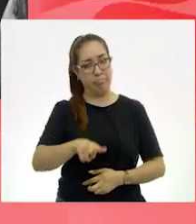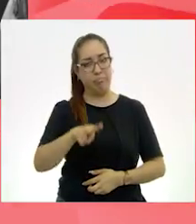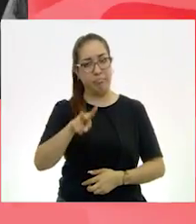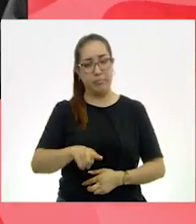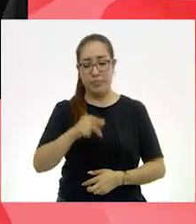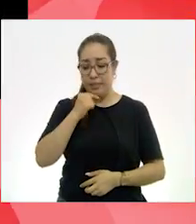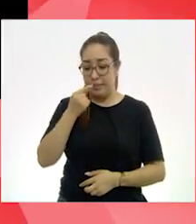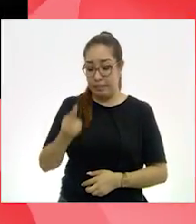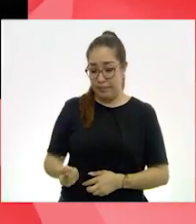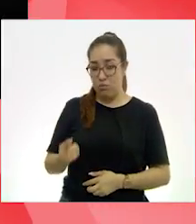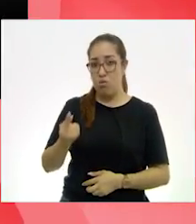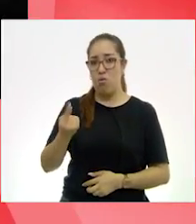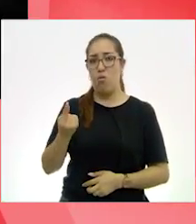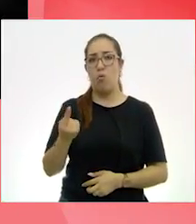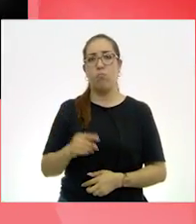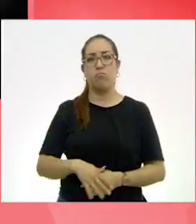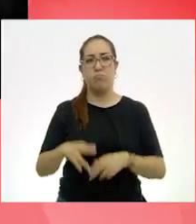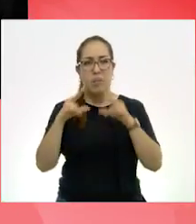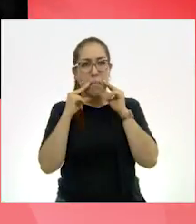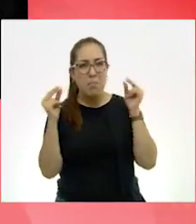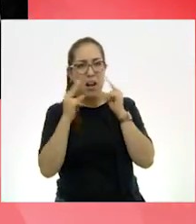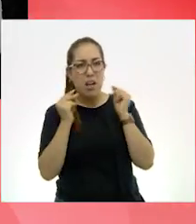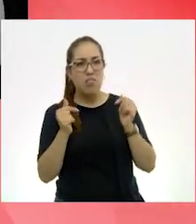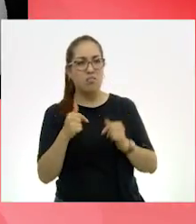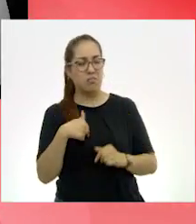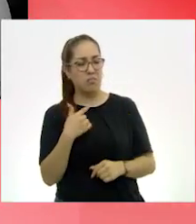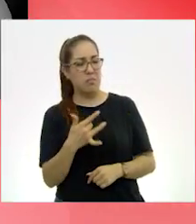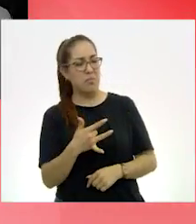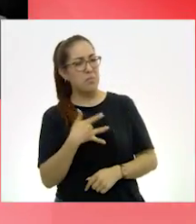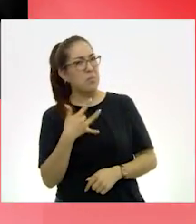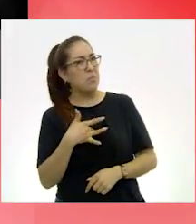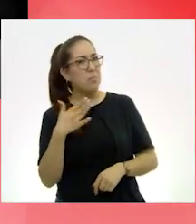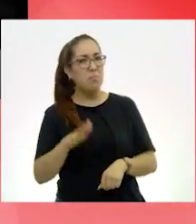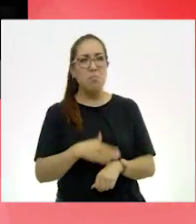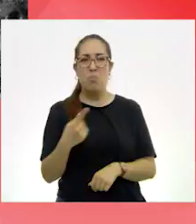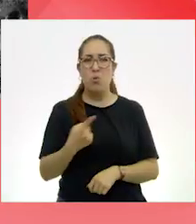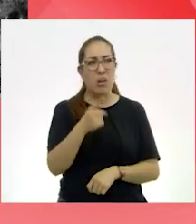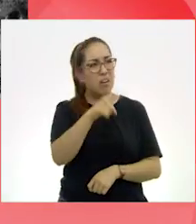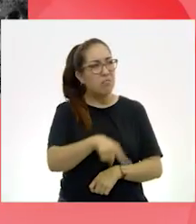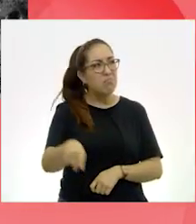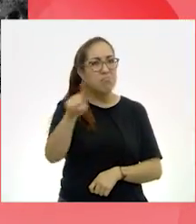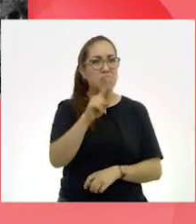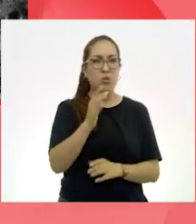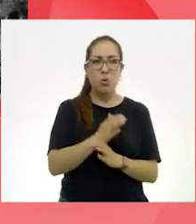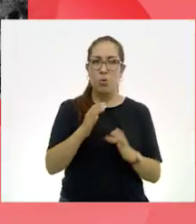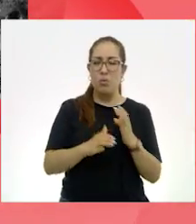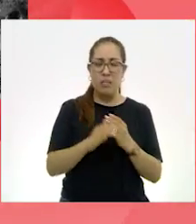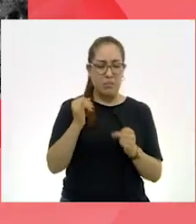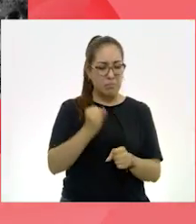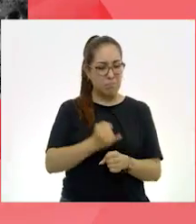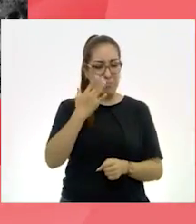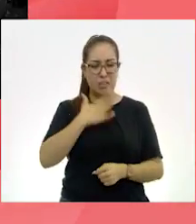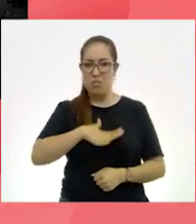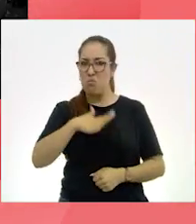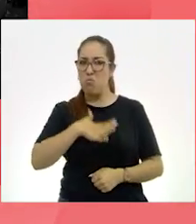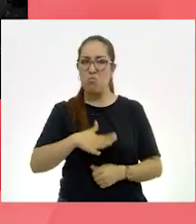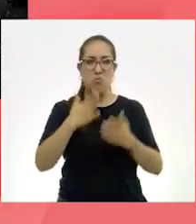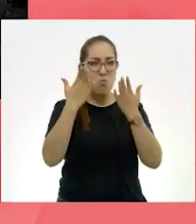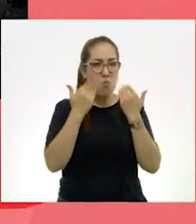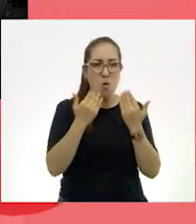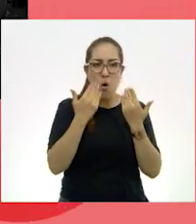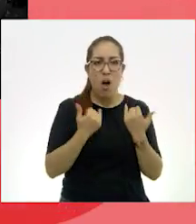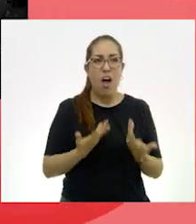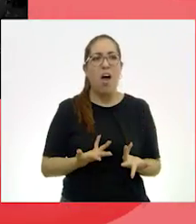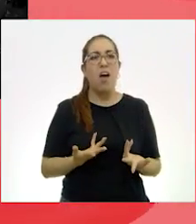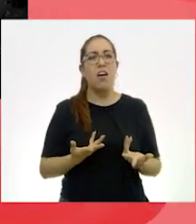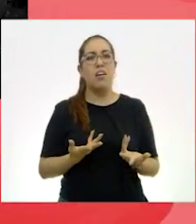niño Emiliano en cuestionarse sobre el por qué las injusticias, por qué el acaparamiento de las haciendas,